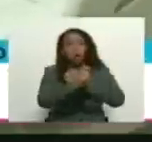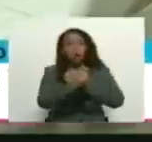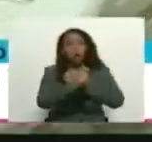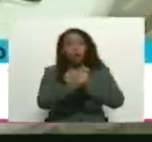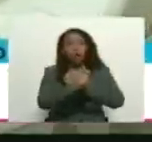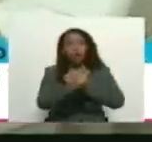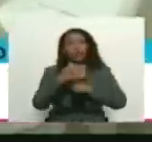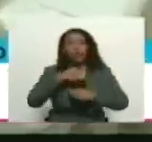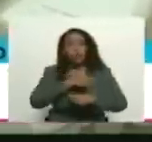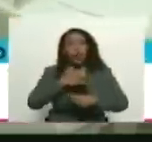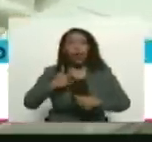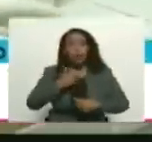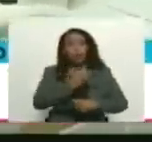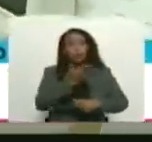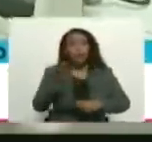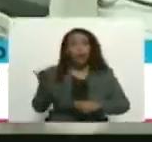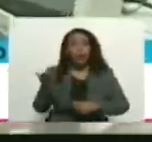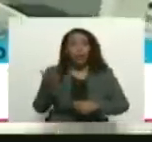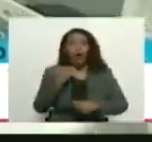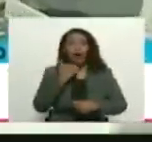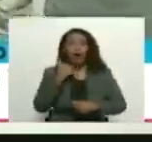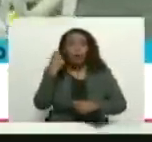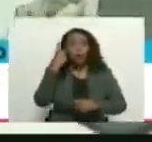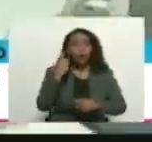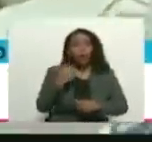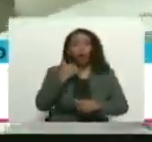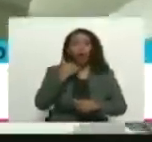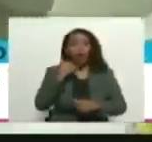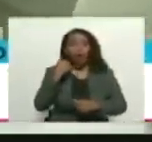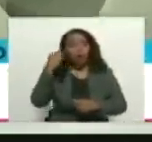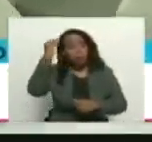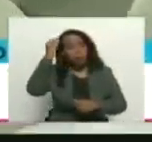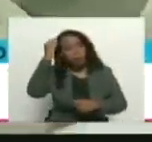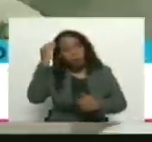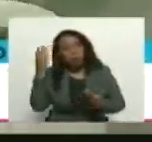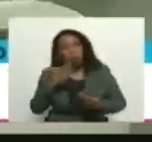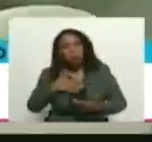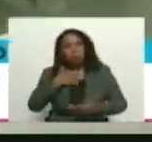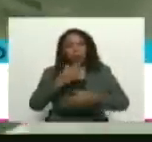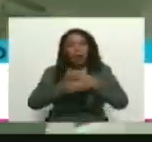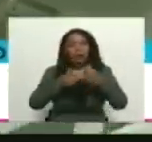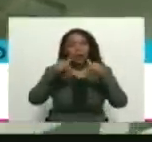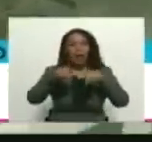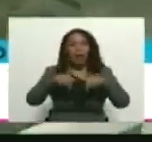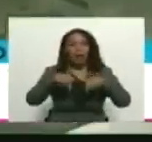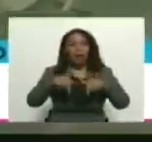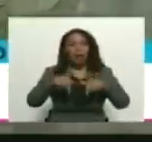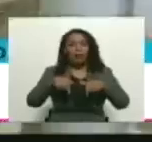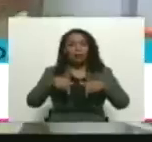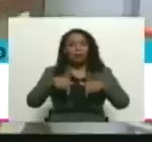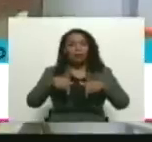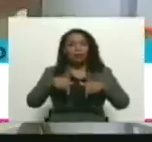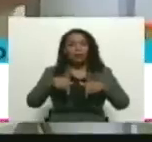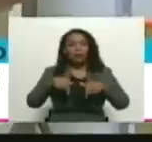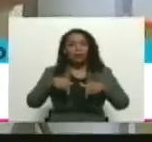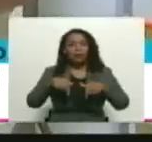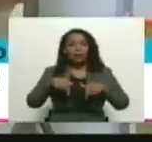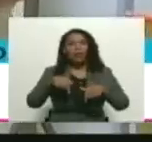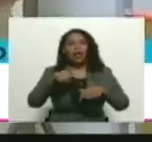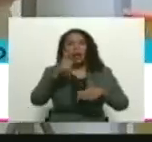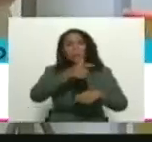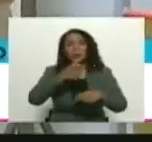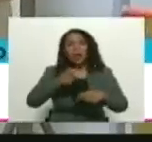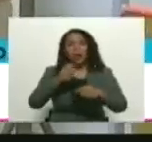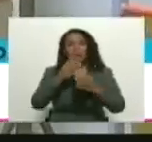y queremos, bueno, que usted, si tiene alguna pregunta o alguna observación, que nos pudiese hacer a quienes estamos aquí, pero bueno, esta gente está súper